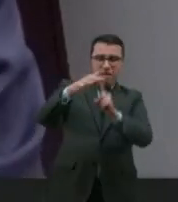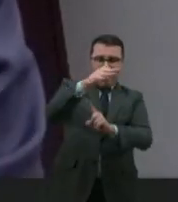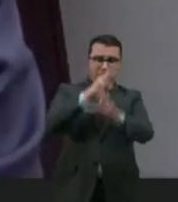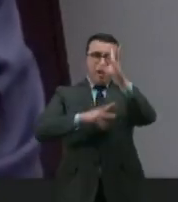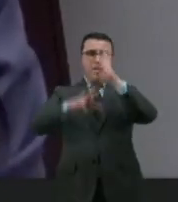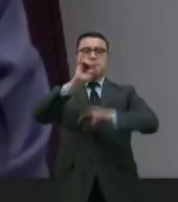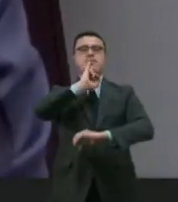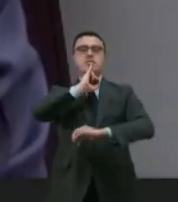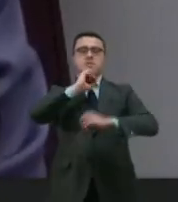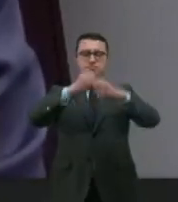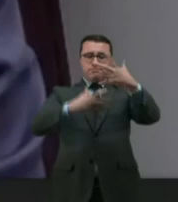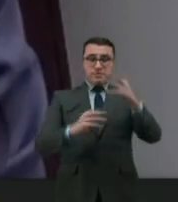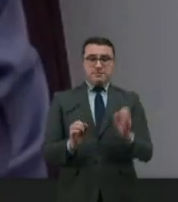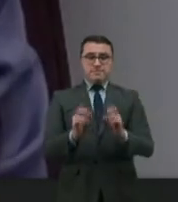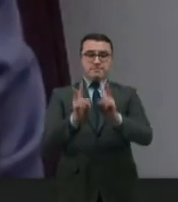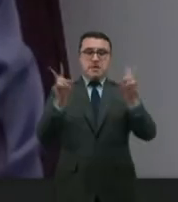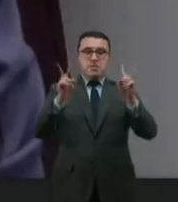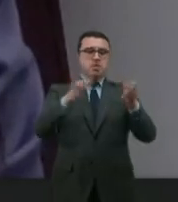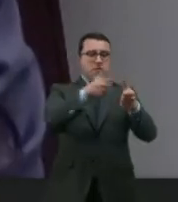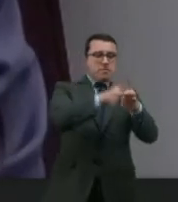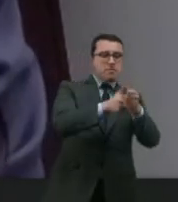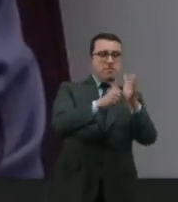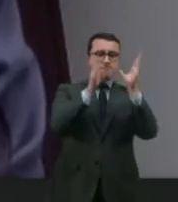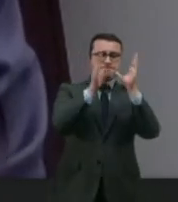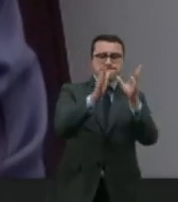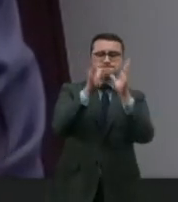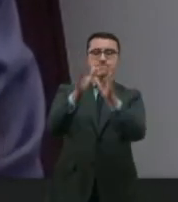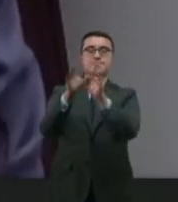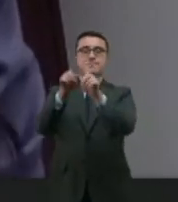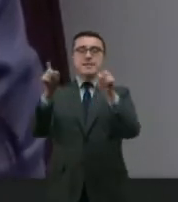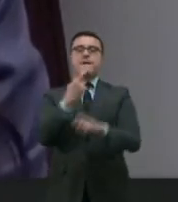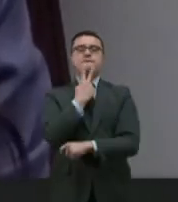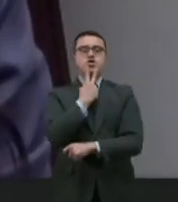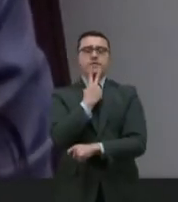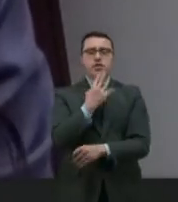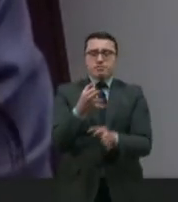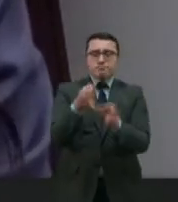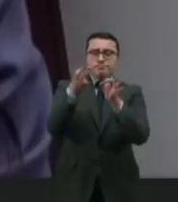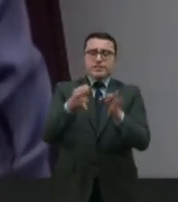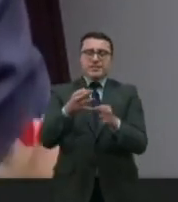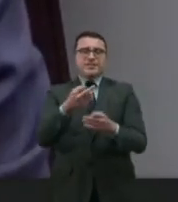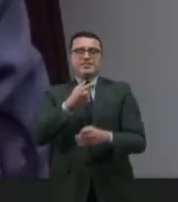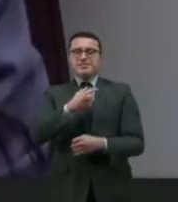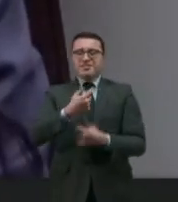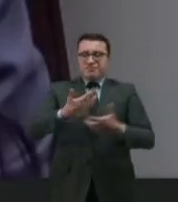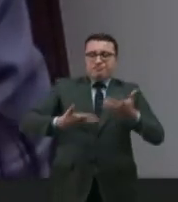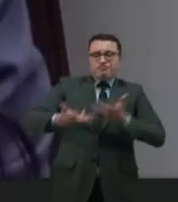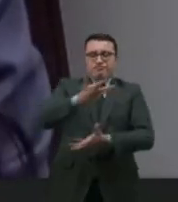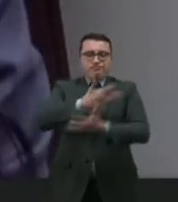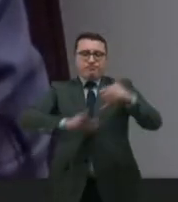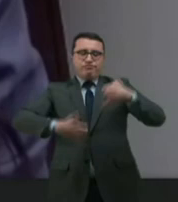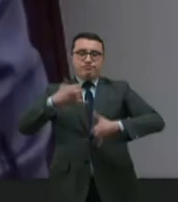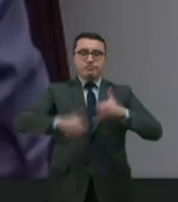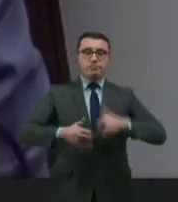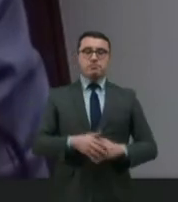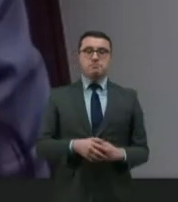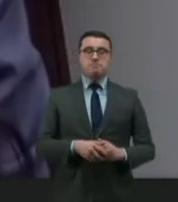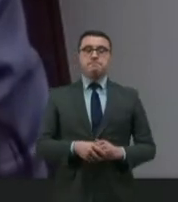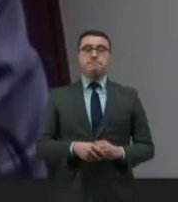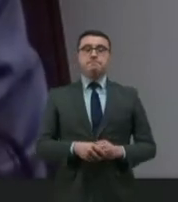vivo, de una manera personalizada, especializada en casos y vocabularios reales y divertido. Nosotros contamos con un